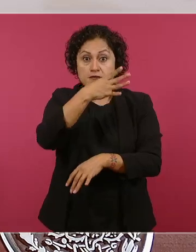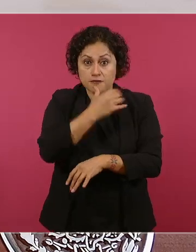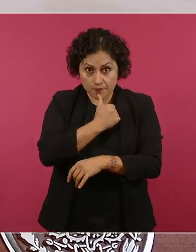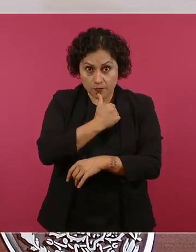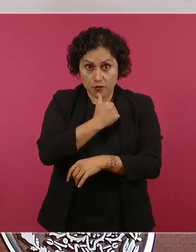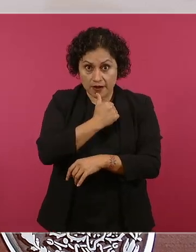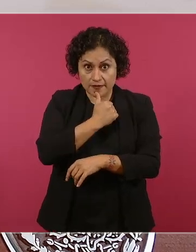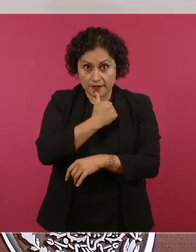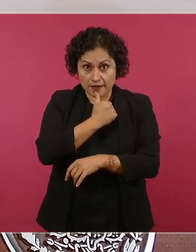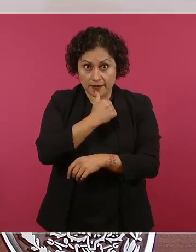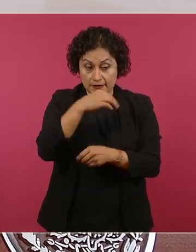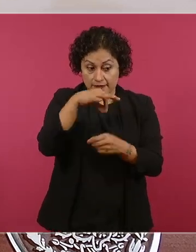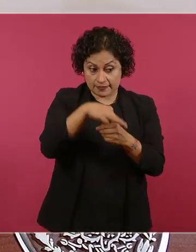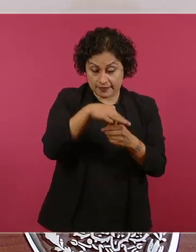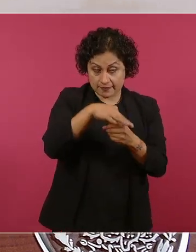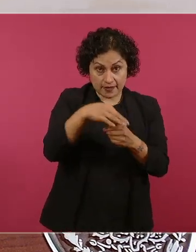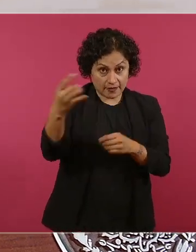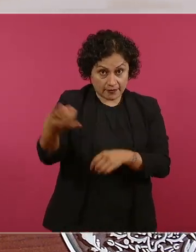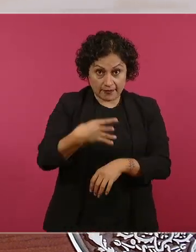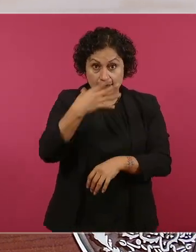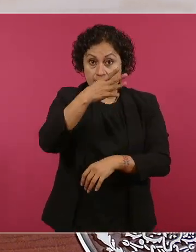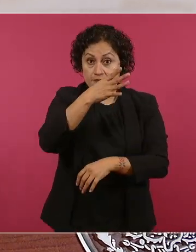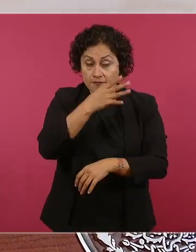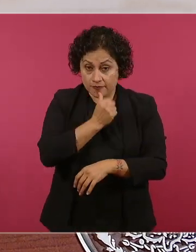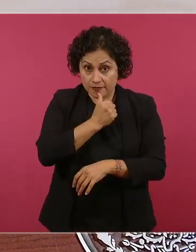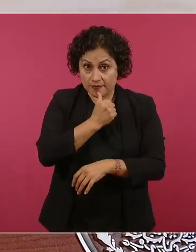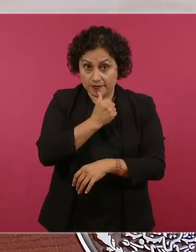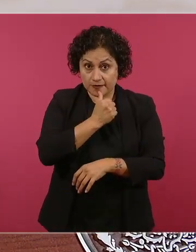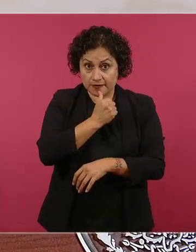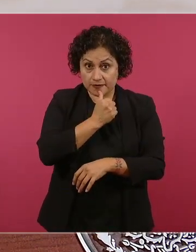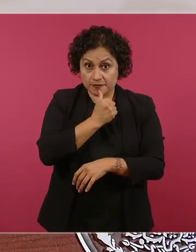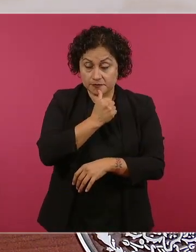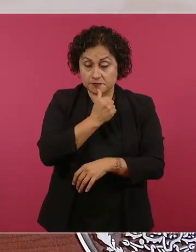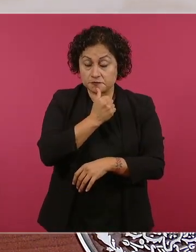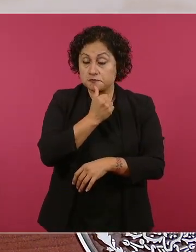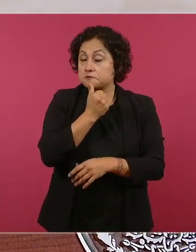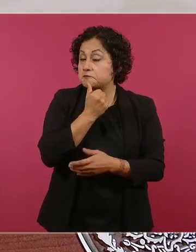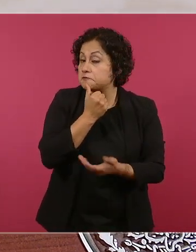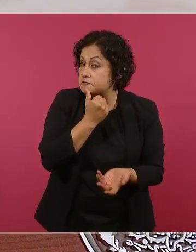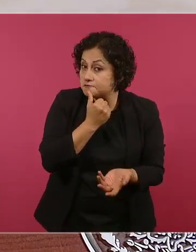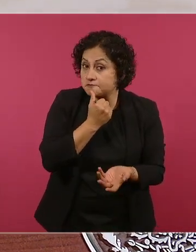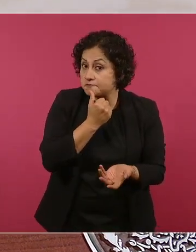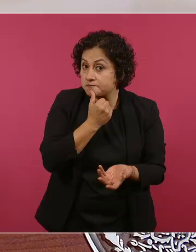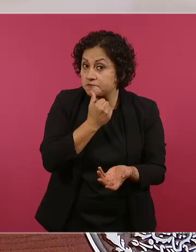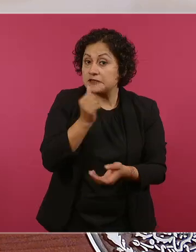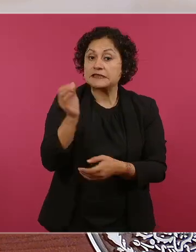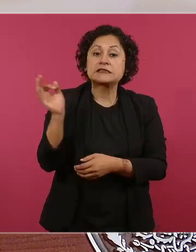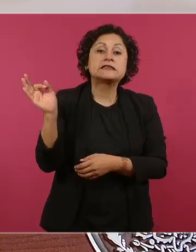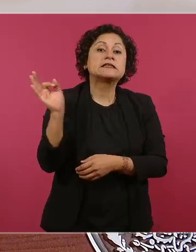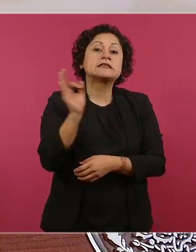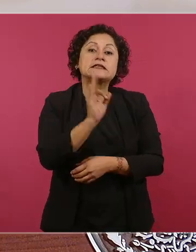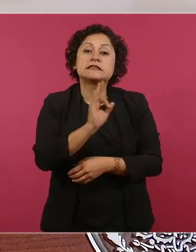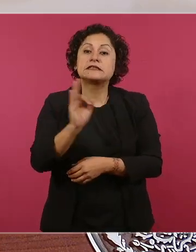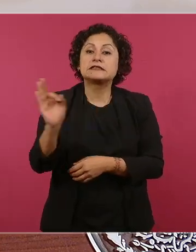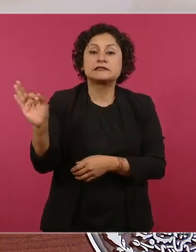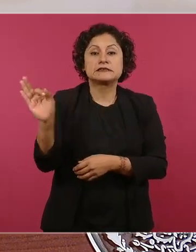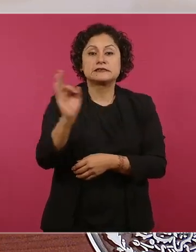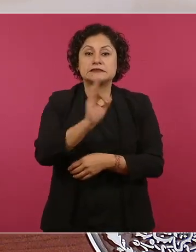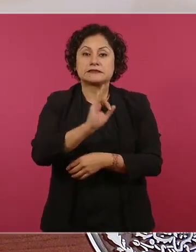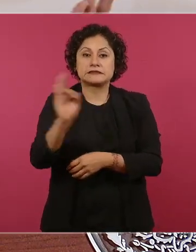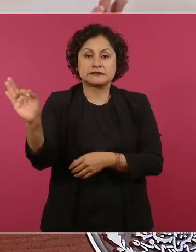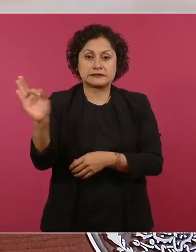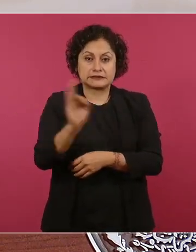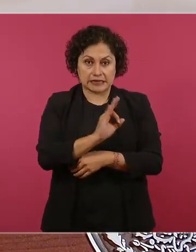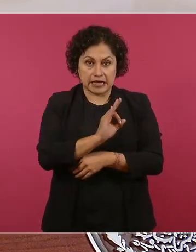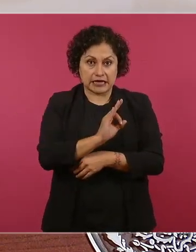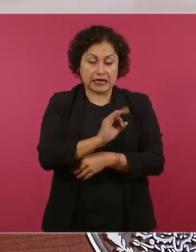por la vía electoral, no había que descartar lo que había sucedido en Chile.